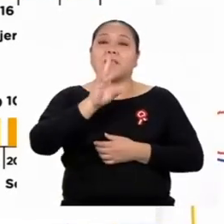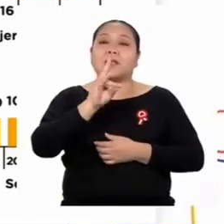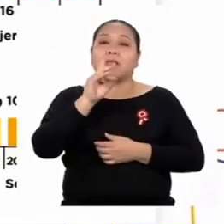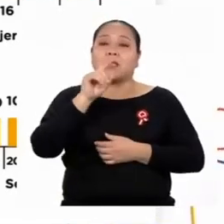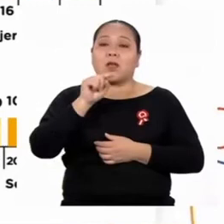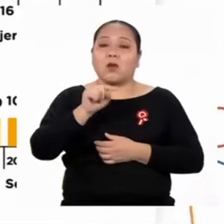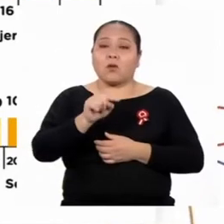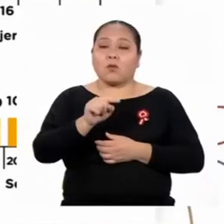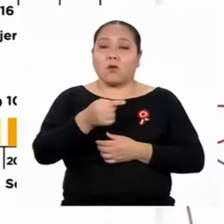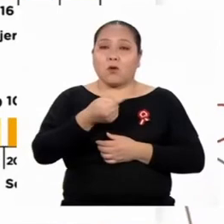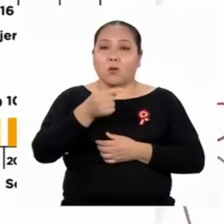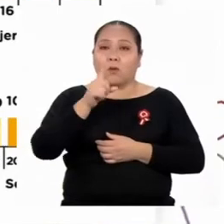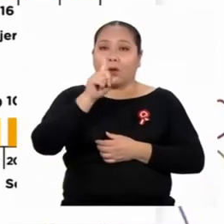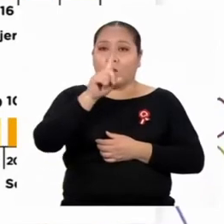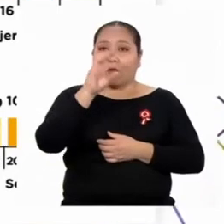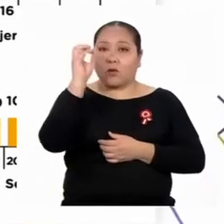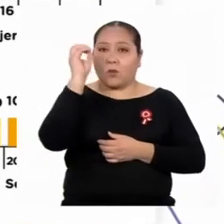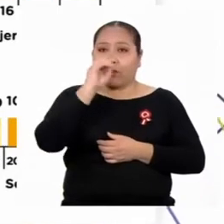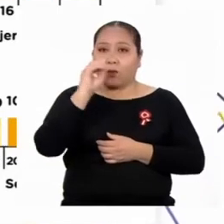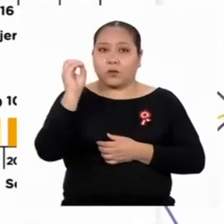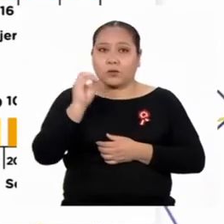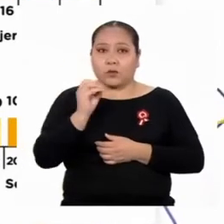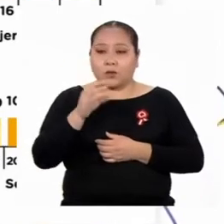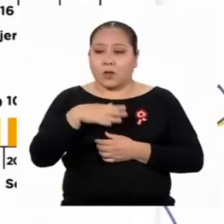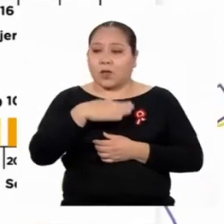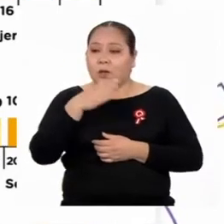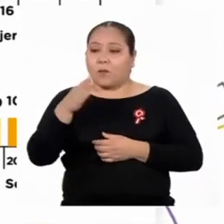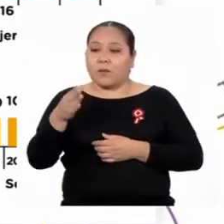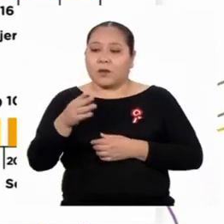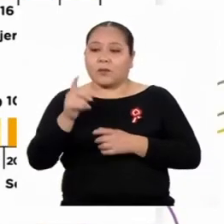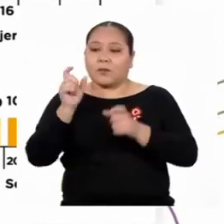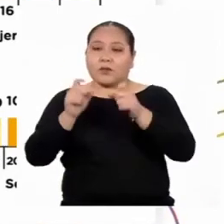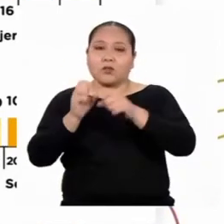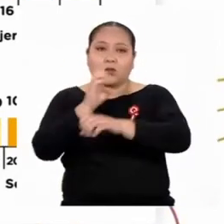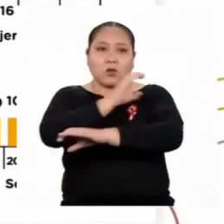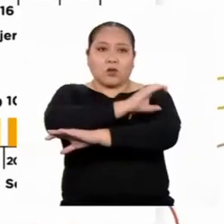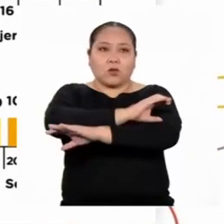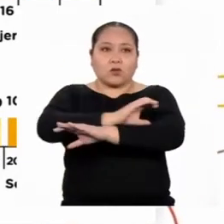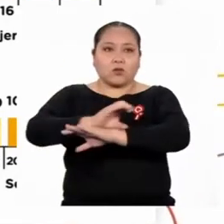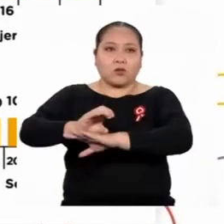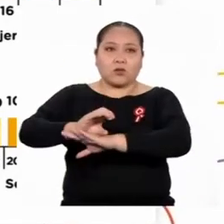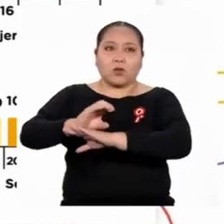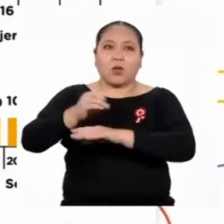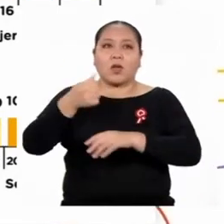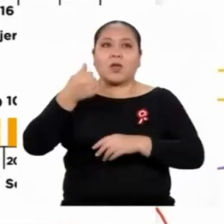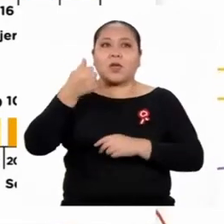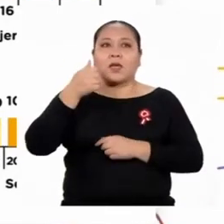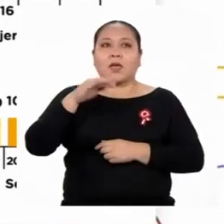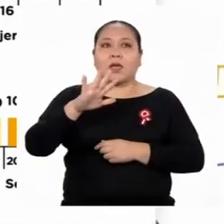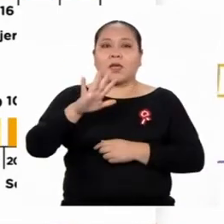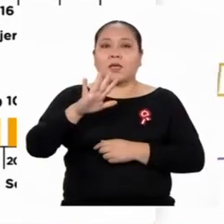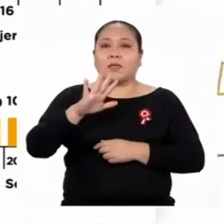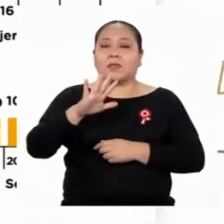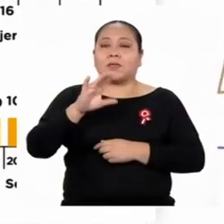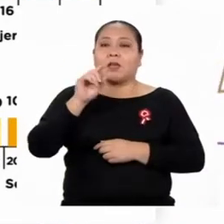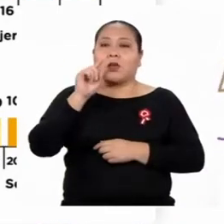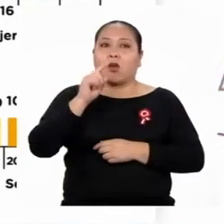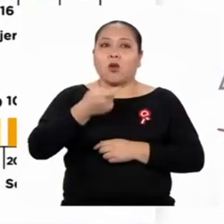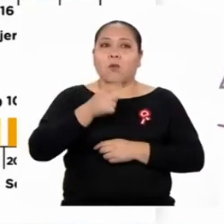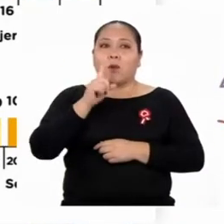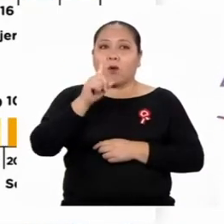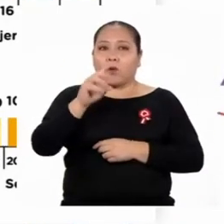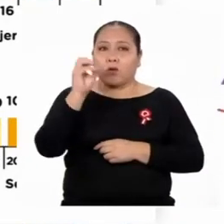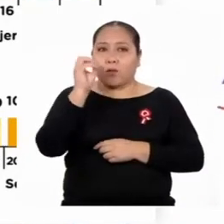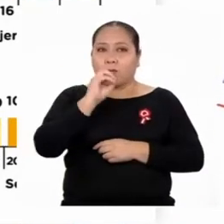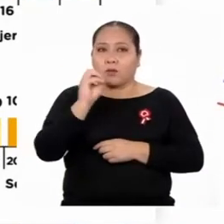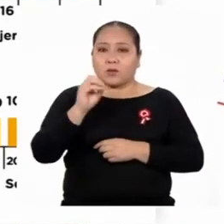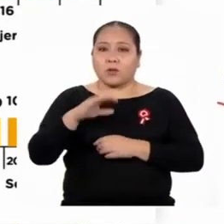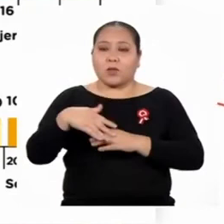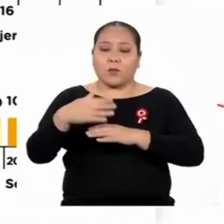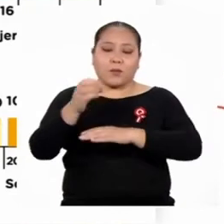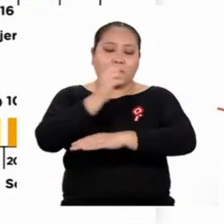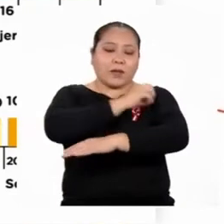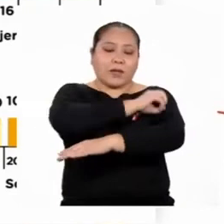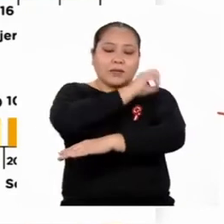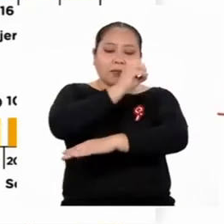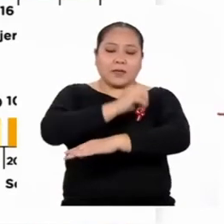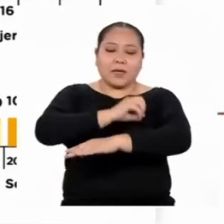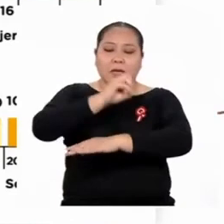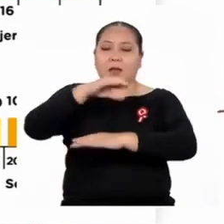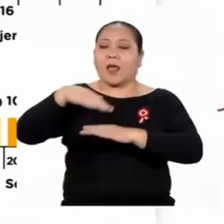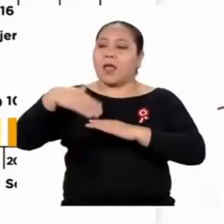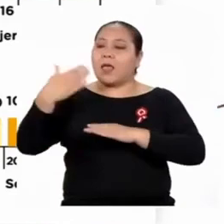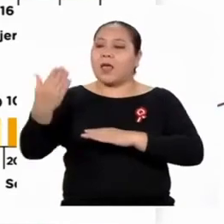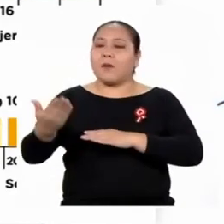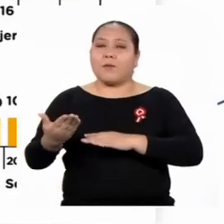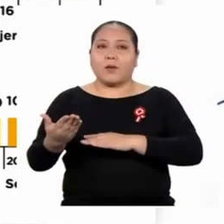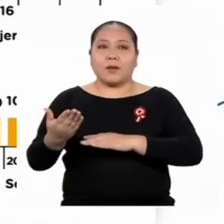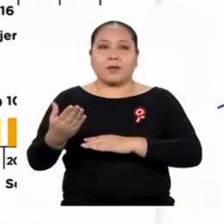17,1%, seguida del resto de la costa, con 15,1%, y luego la sierra y la selva,